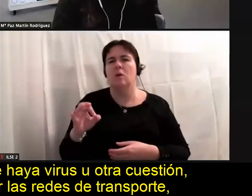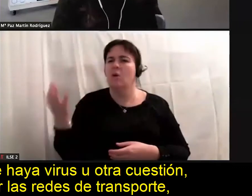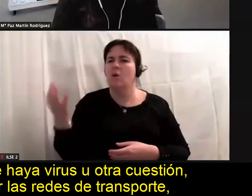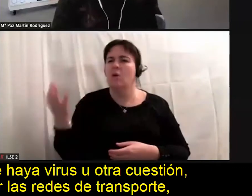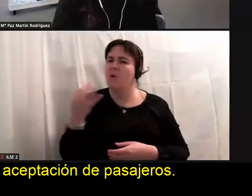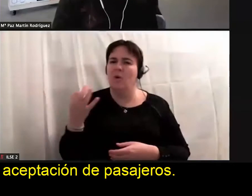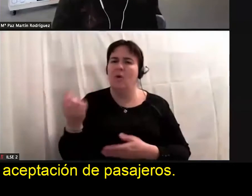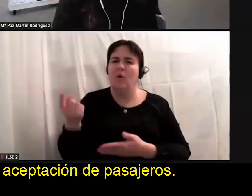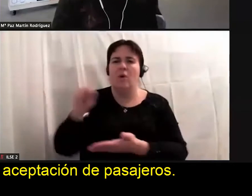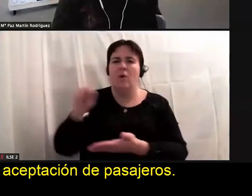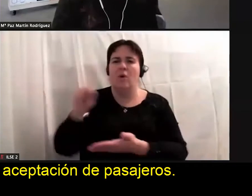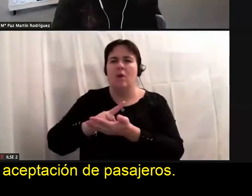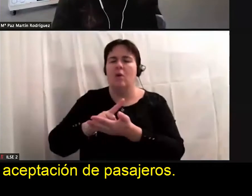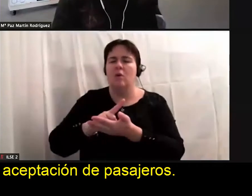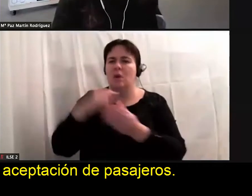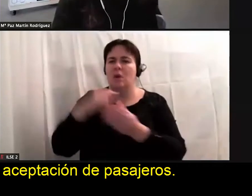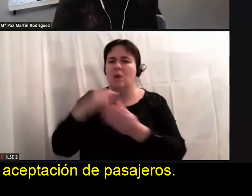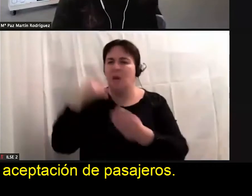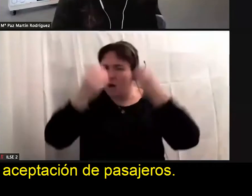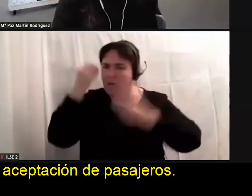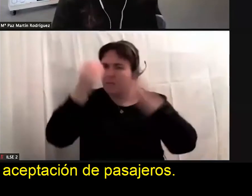transporte, habrá que redimensionar los